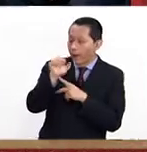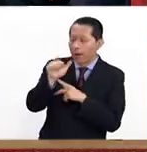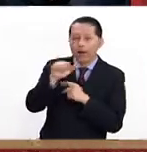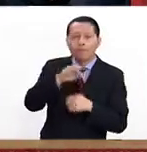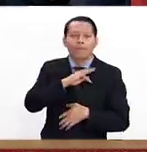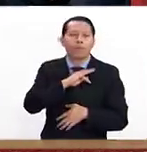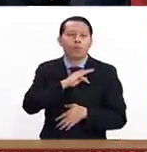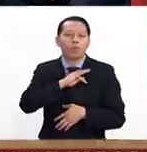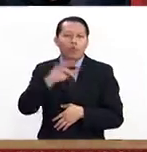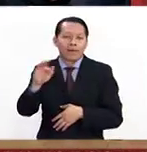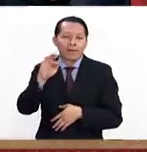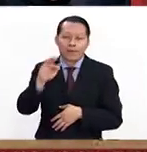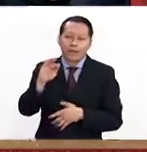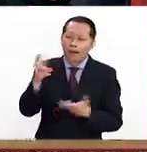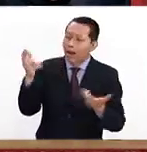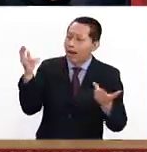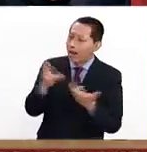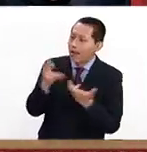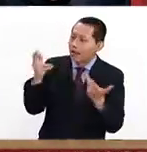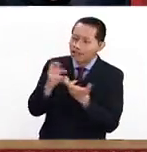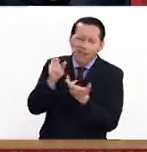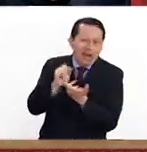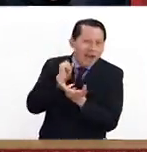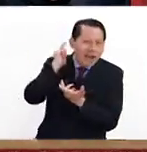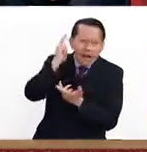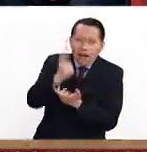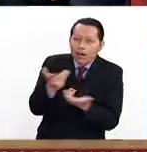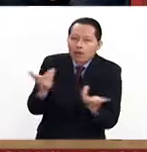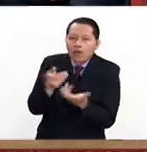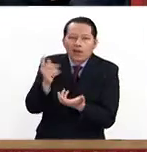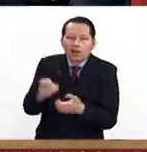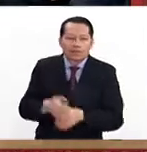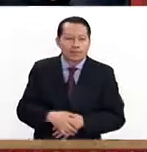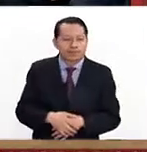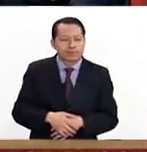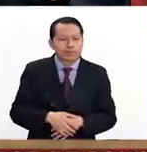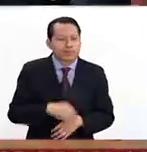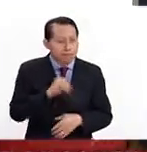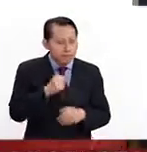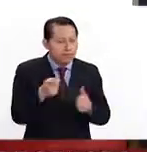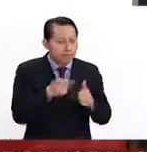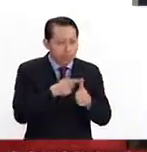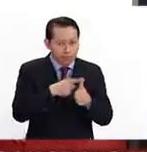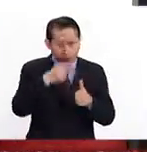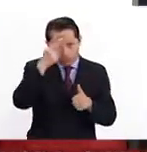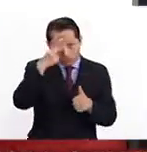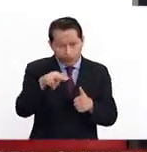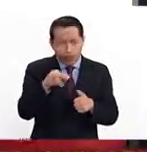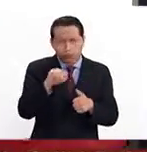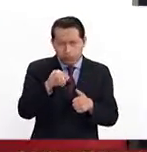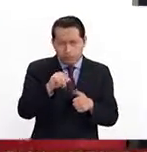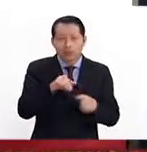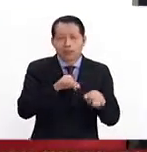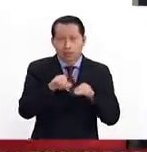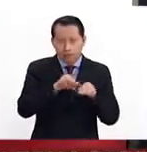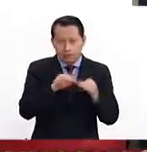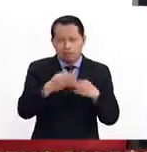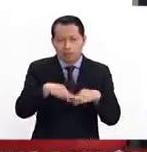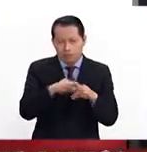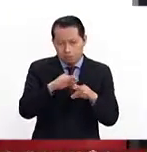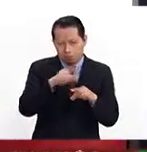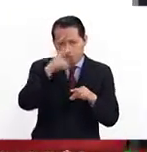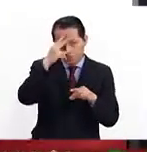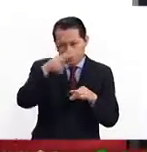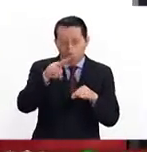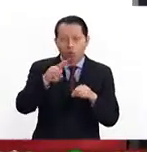lograr algo al respecto, ¿no? Sí, en primer lugar, México sí ha jugado un rol importante en estos últimos días con